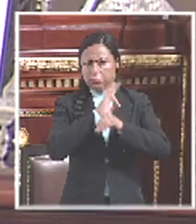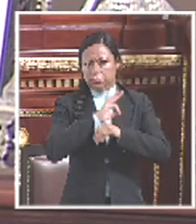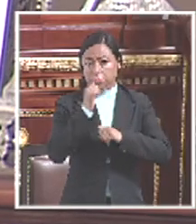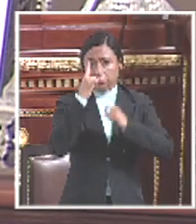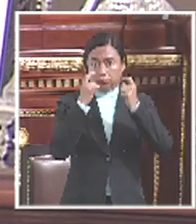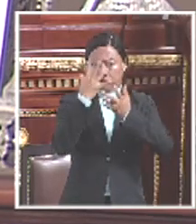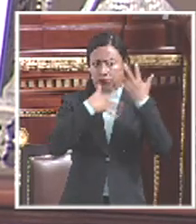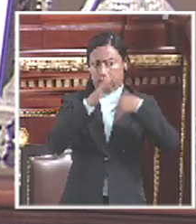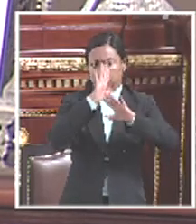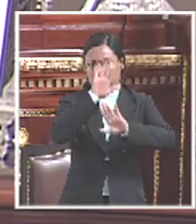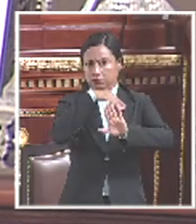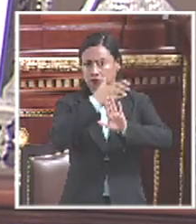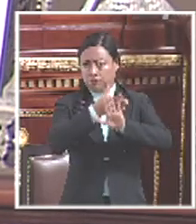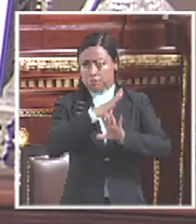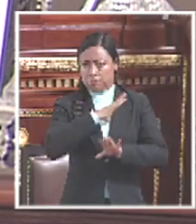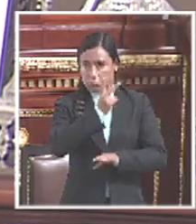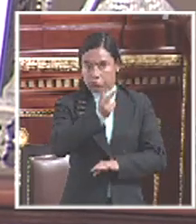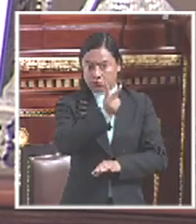contra?